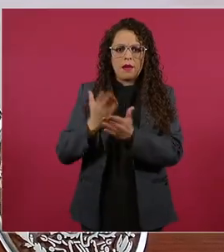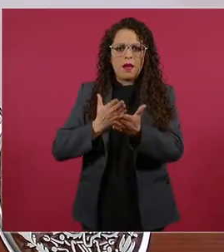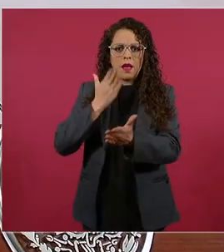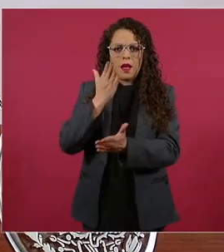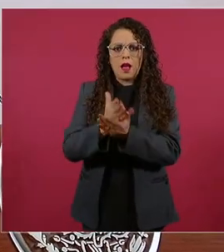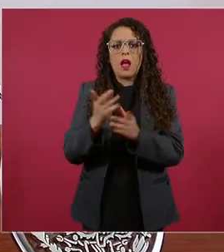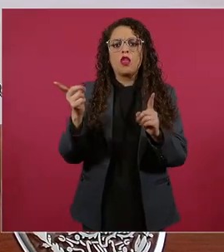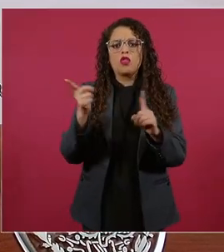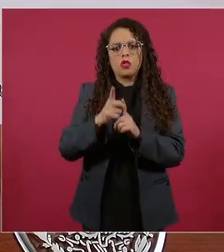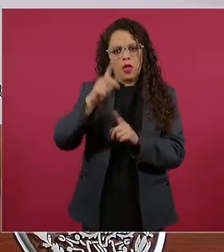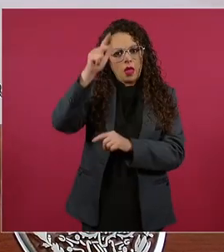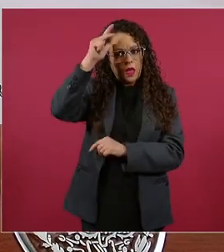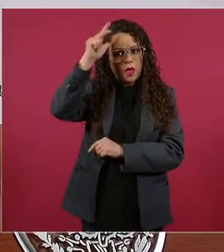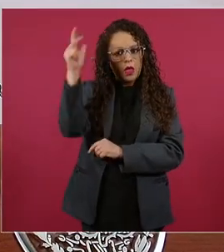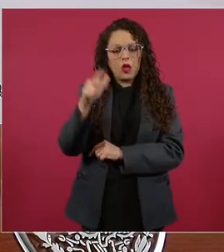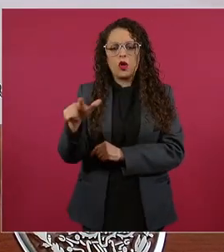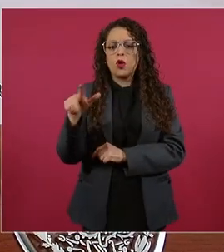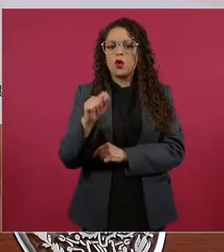3 obras